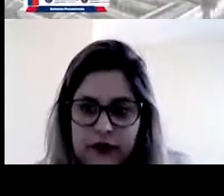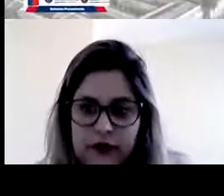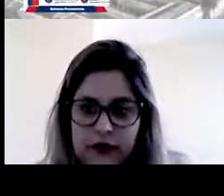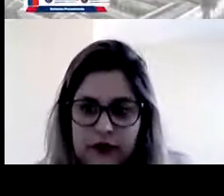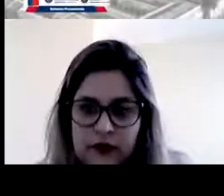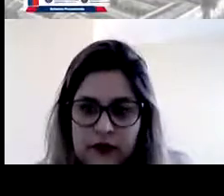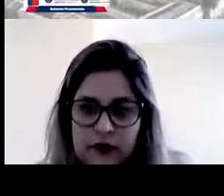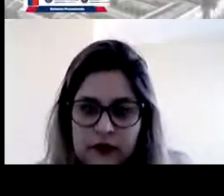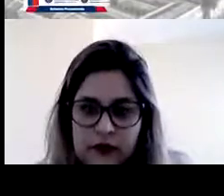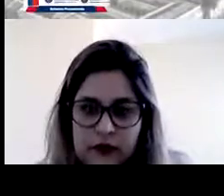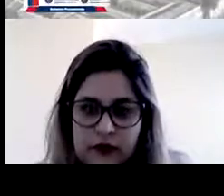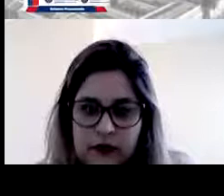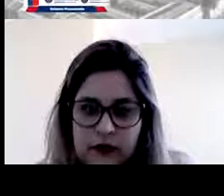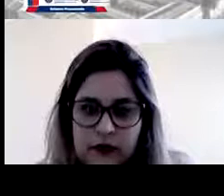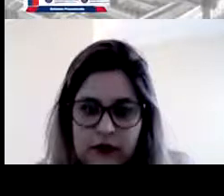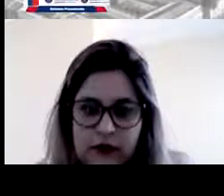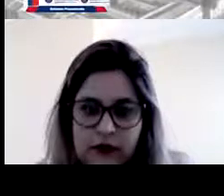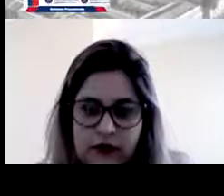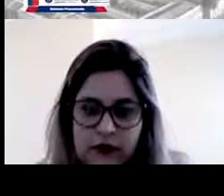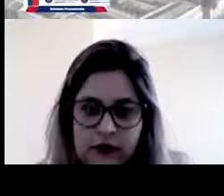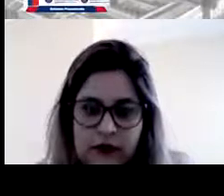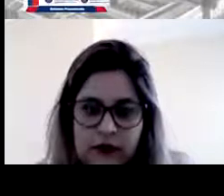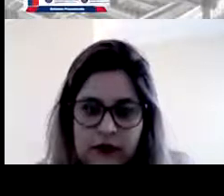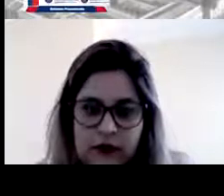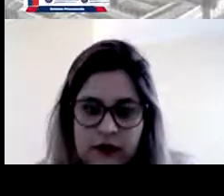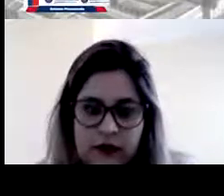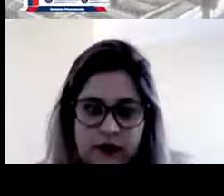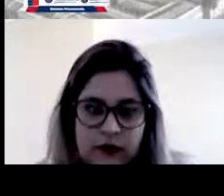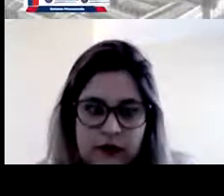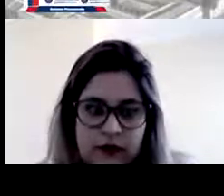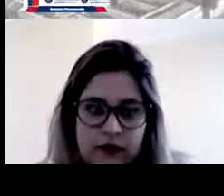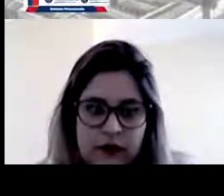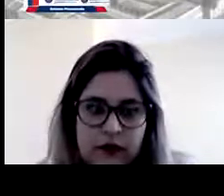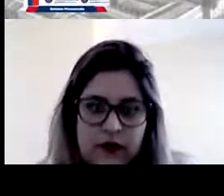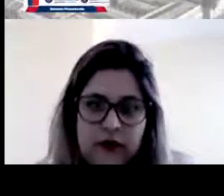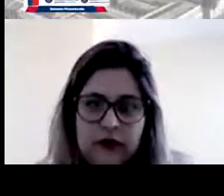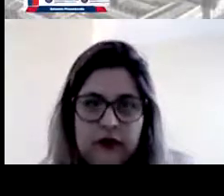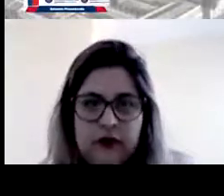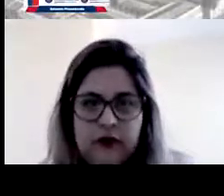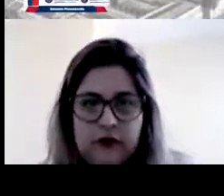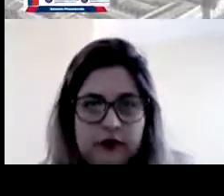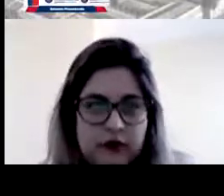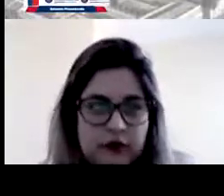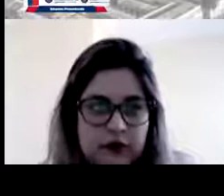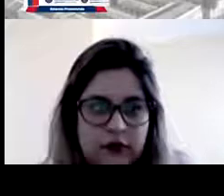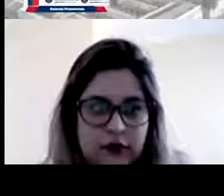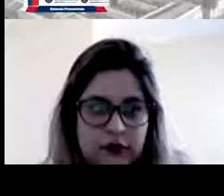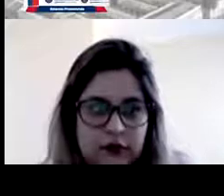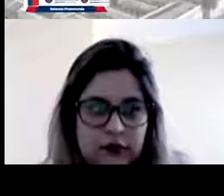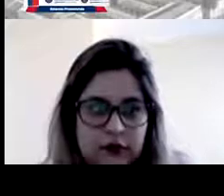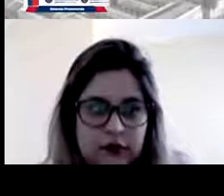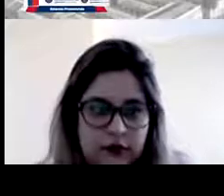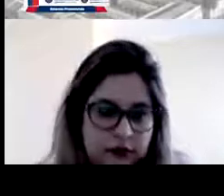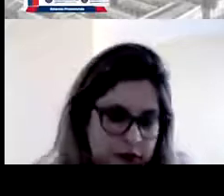Muy buenas tardes a todos, gracias a Alejandra. Bueno, comentarles que como Oficina de Seguimiento